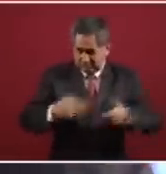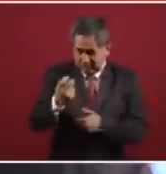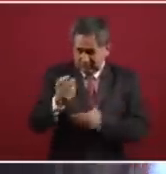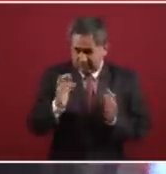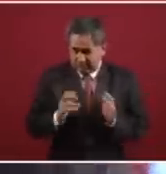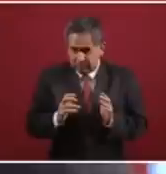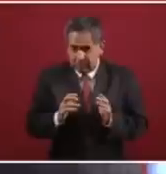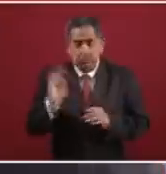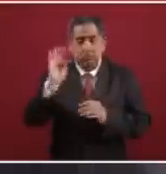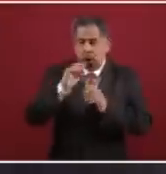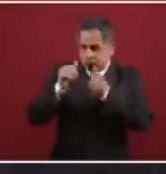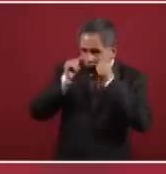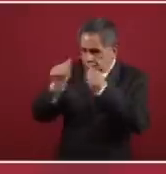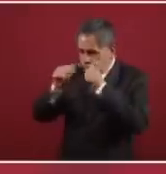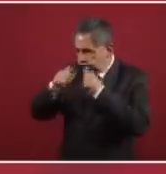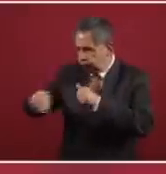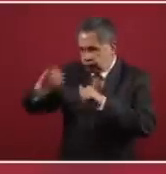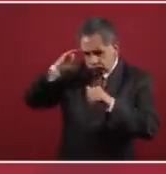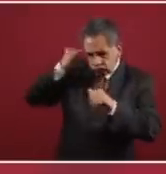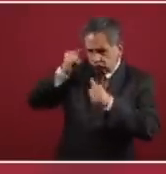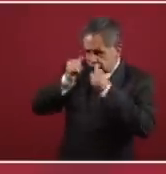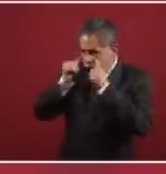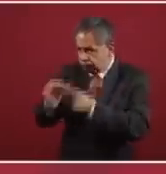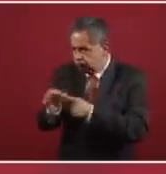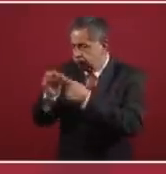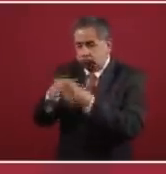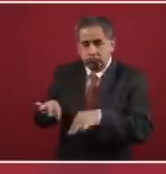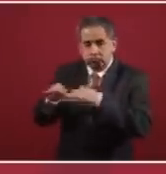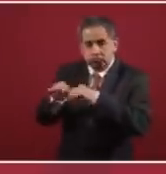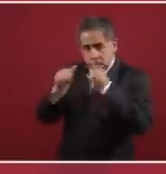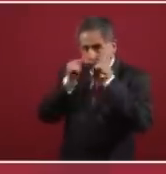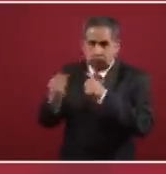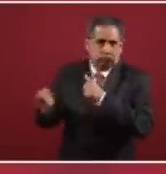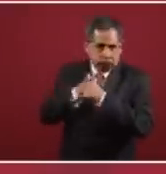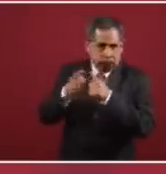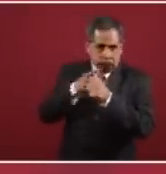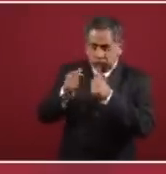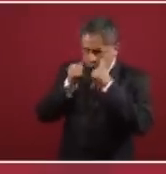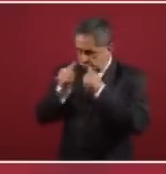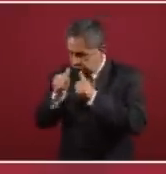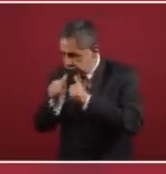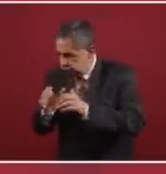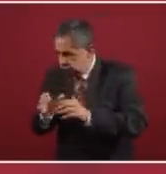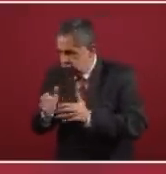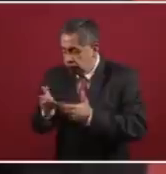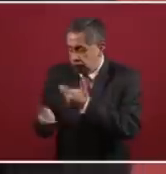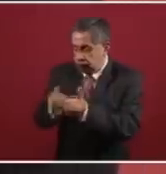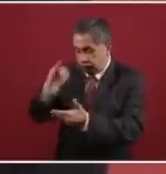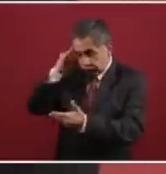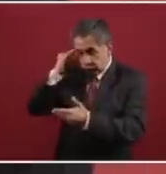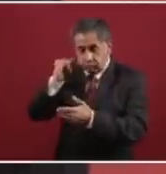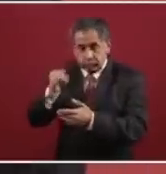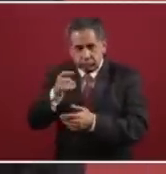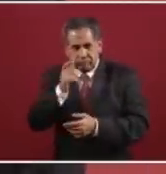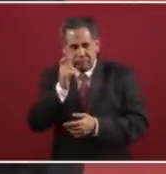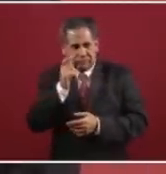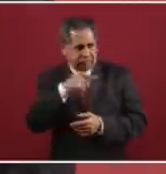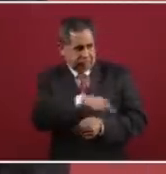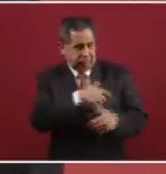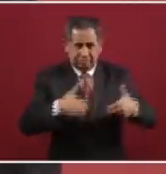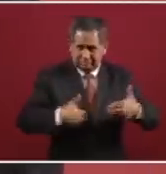si darle atención preferente a los indígenas es ser racista,